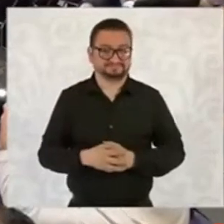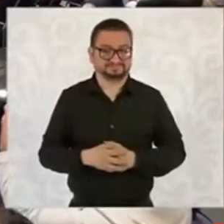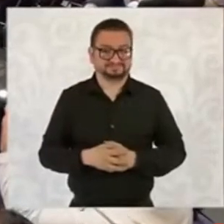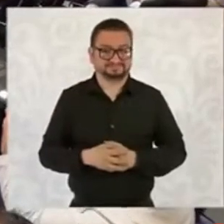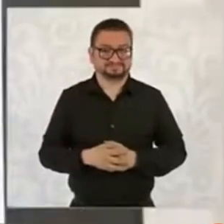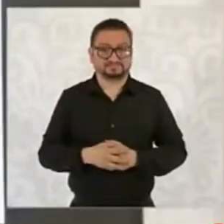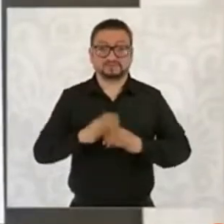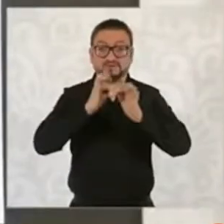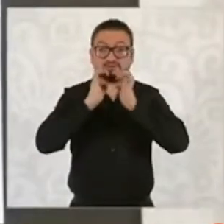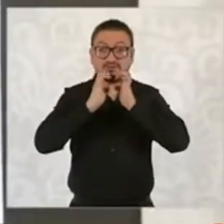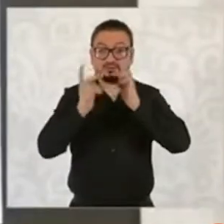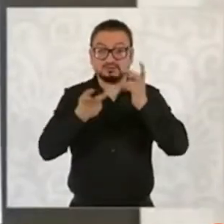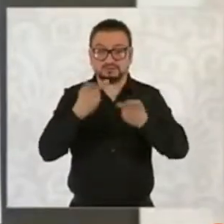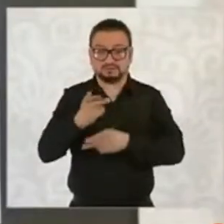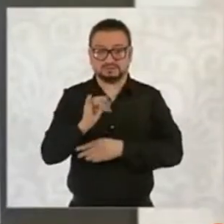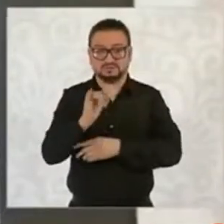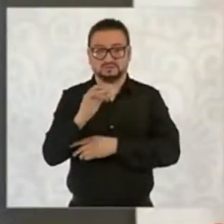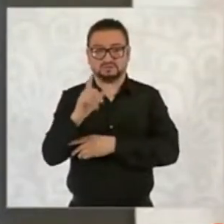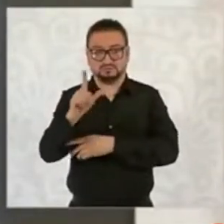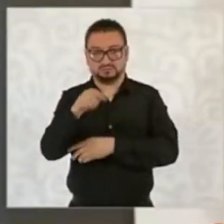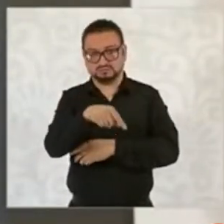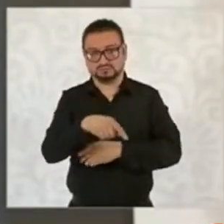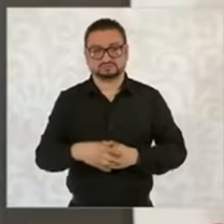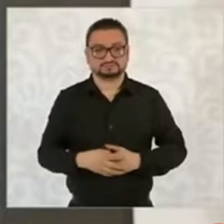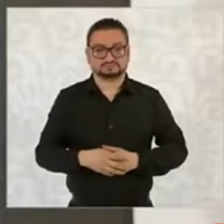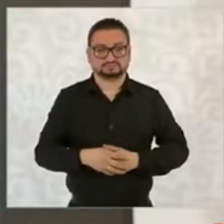La encuestadora Encol